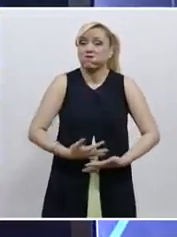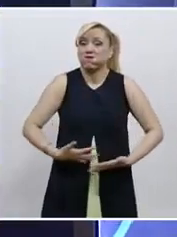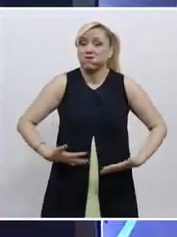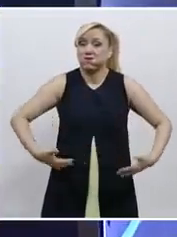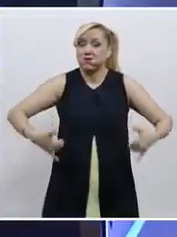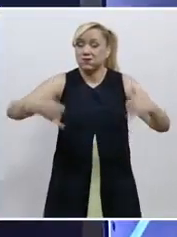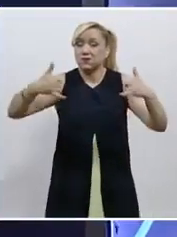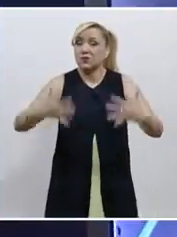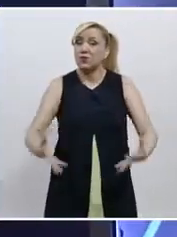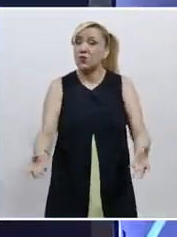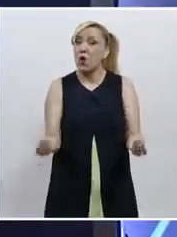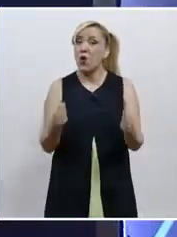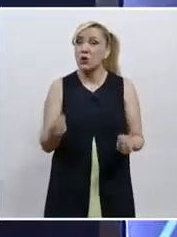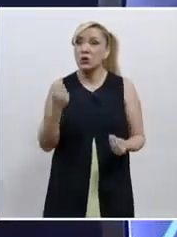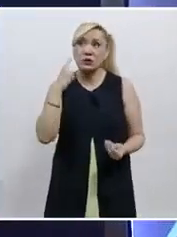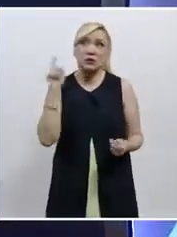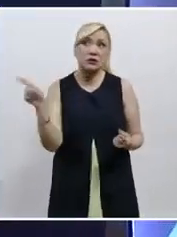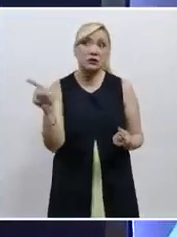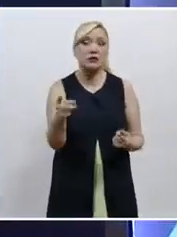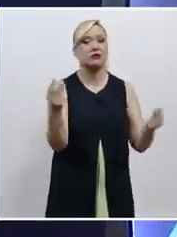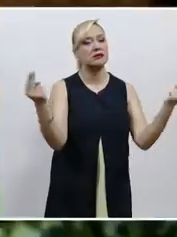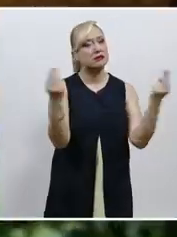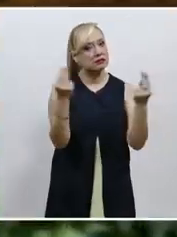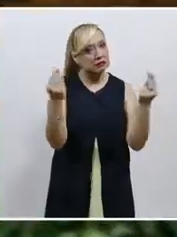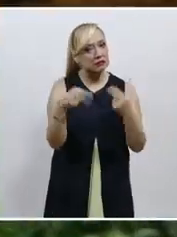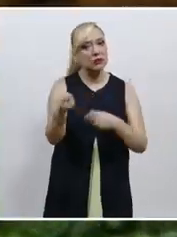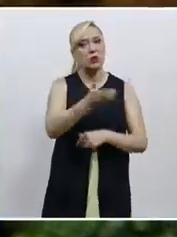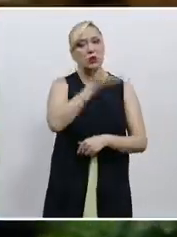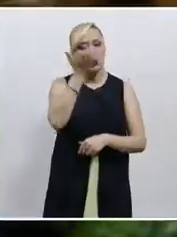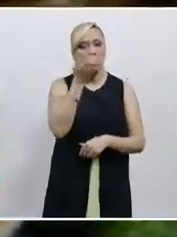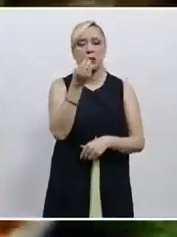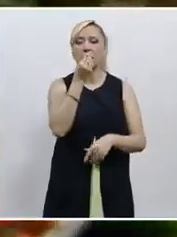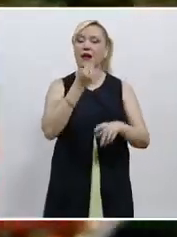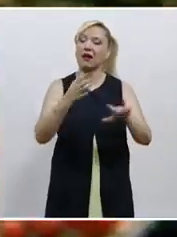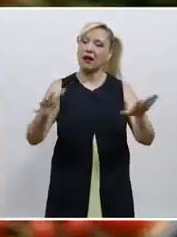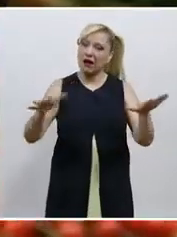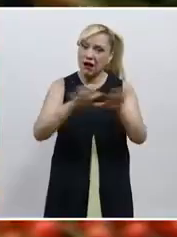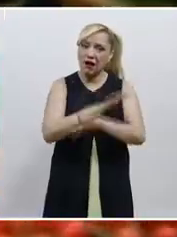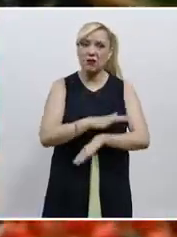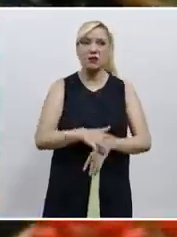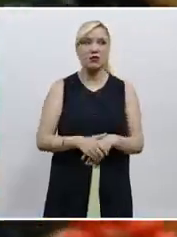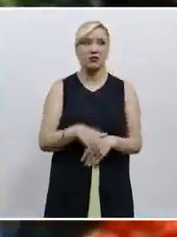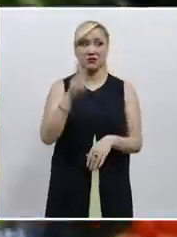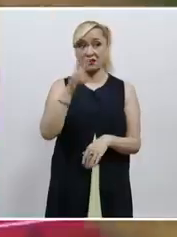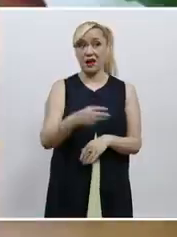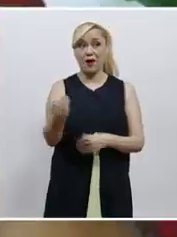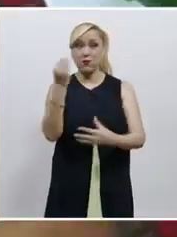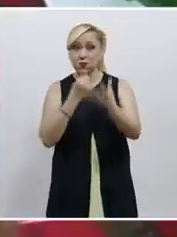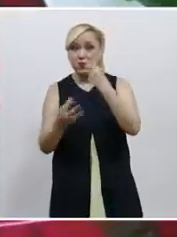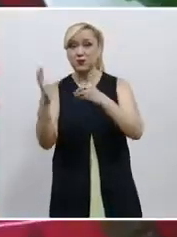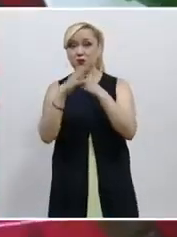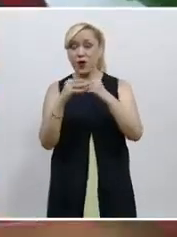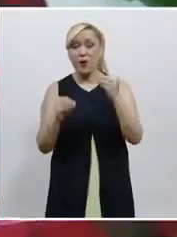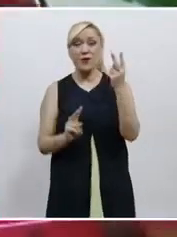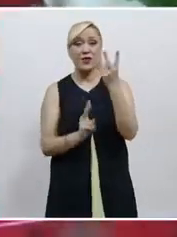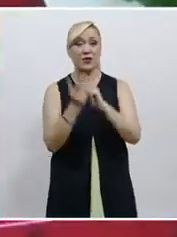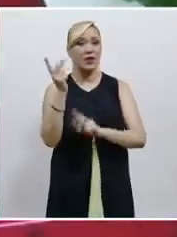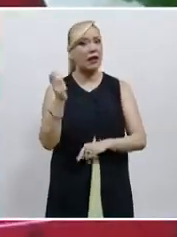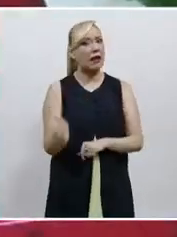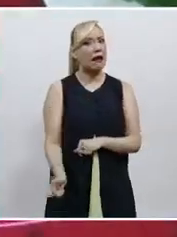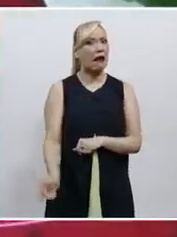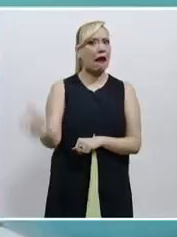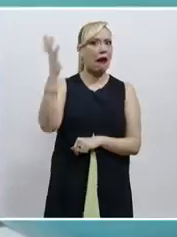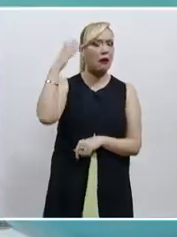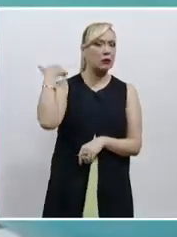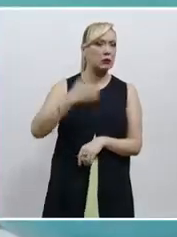la población cambiar los hábitos alimentarios. Es más caro comer sano en México y en toda la región de América Latina